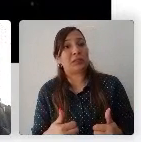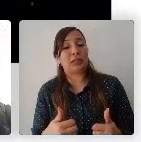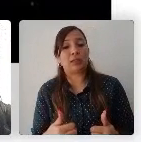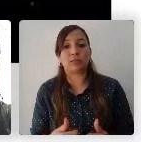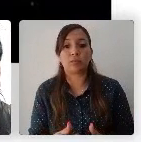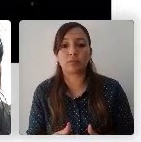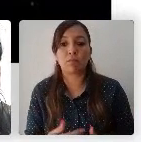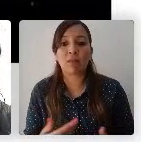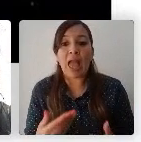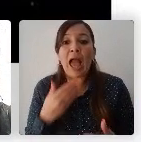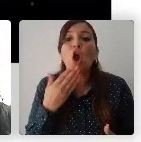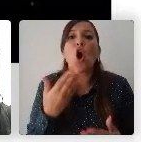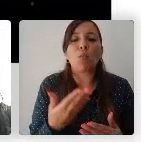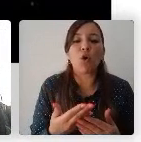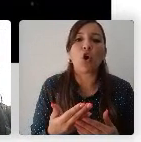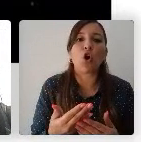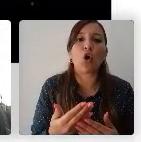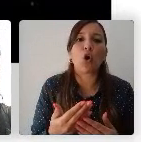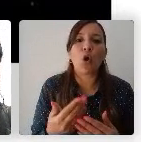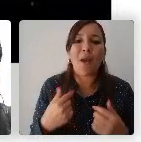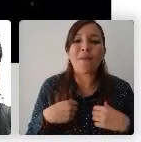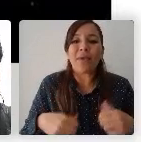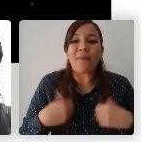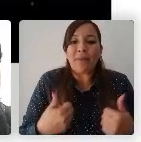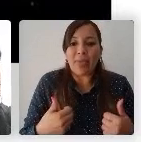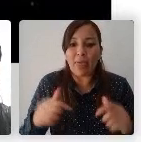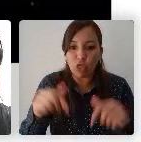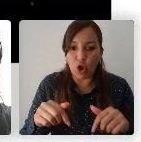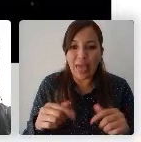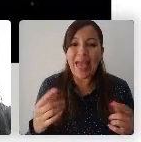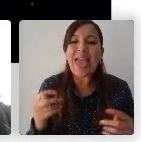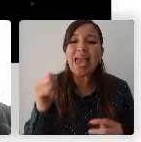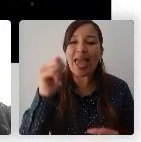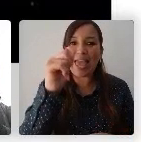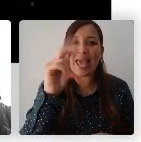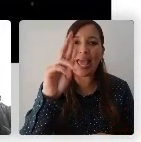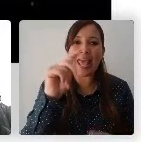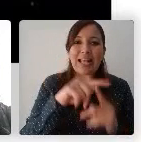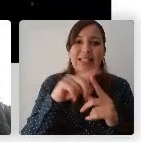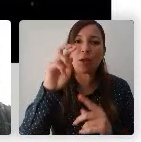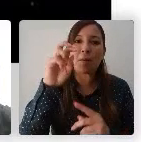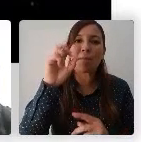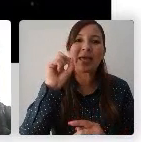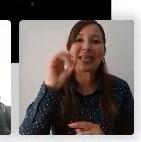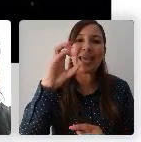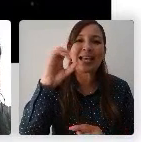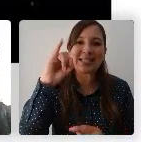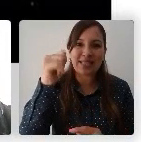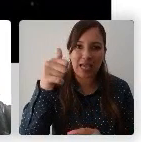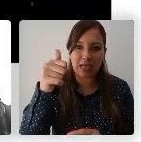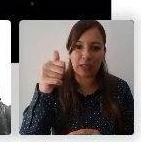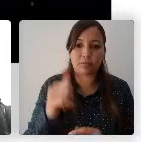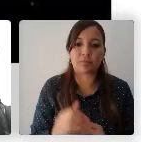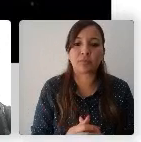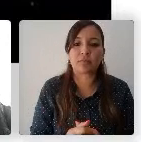una historia, a través de una vivencia, y cómo estos elementos nos aportan un valor a cada uno de nosotros, ¿no? Como mencionábamos en la